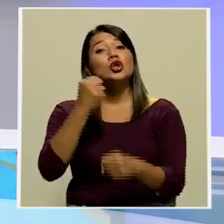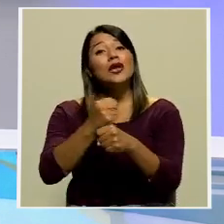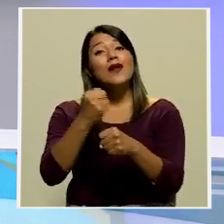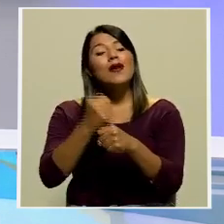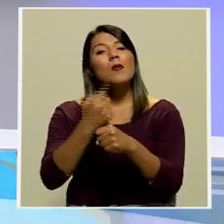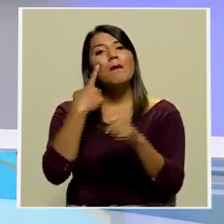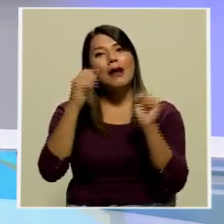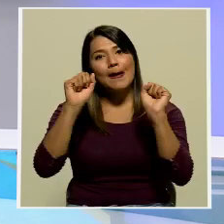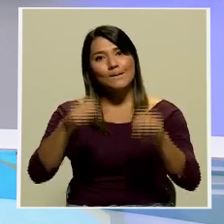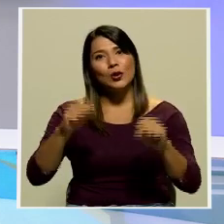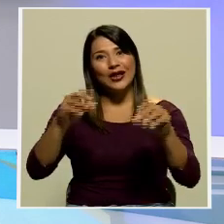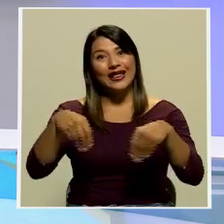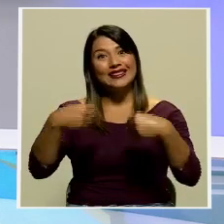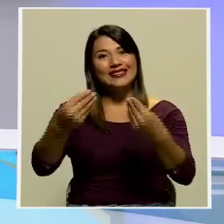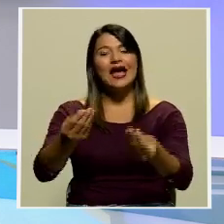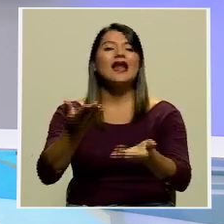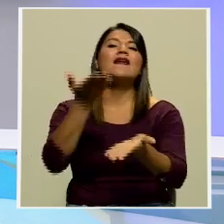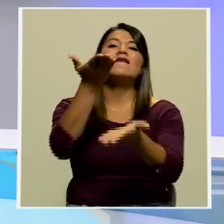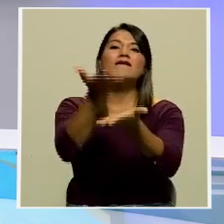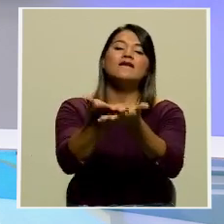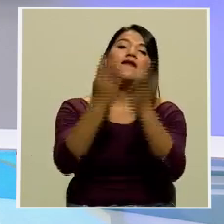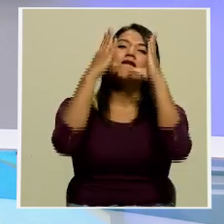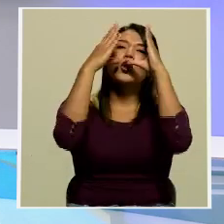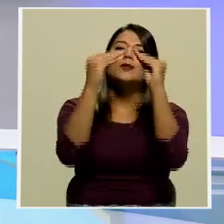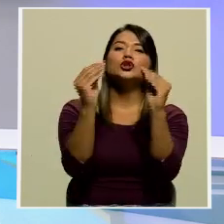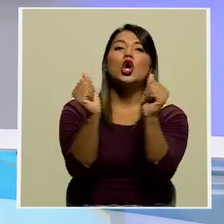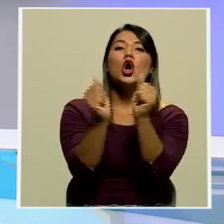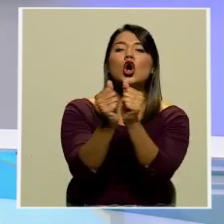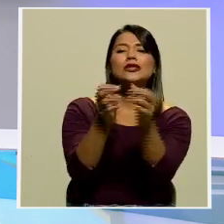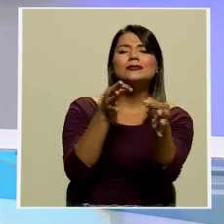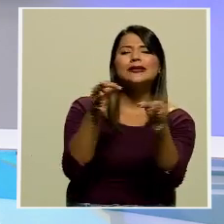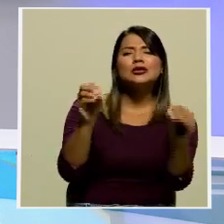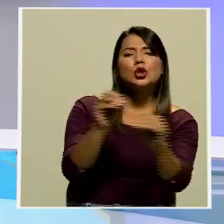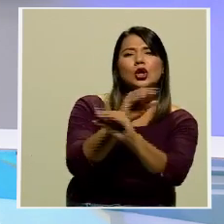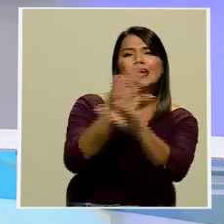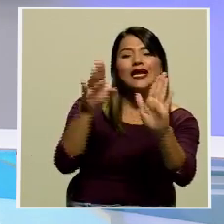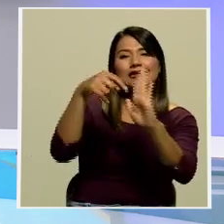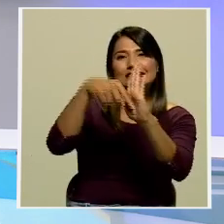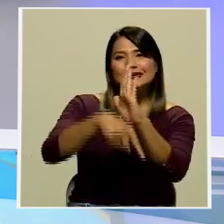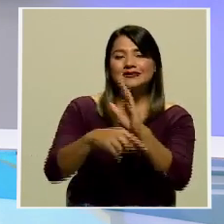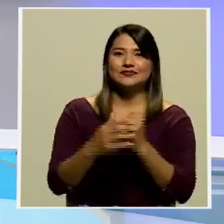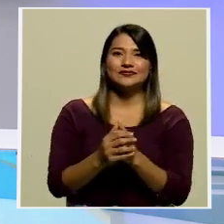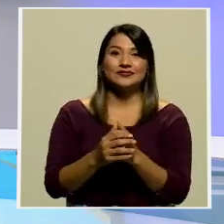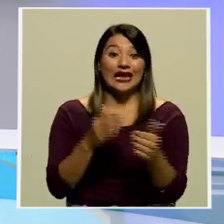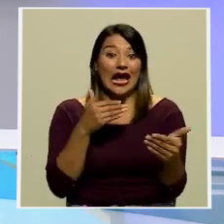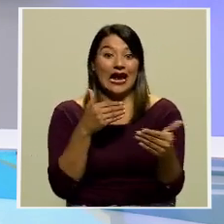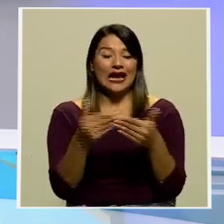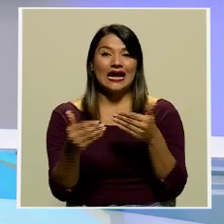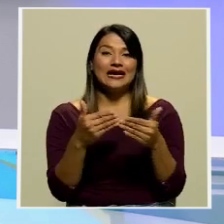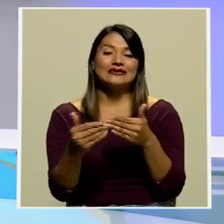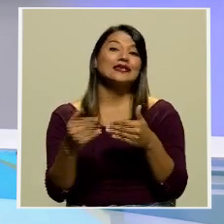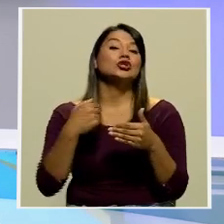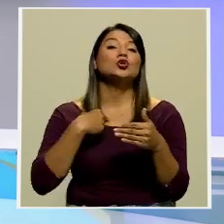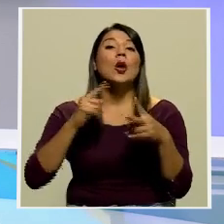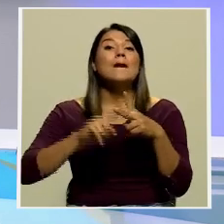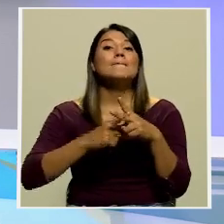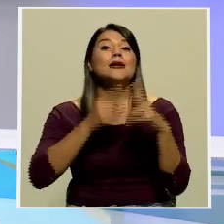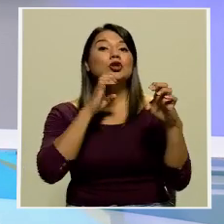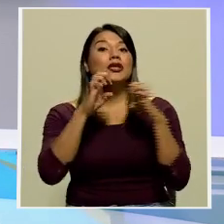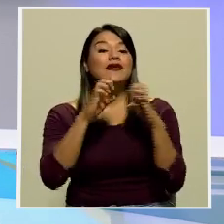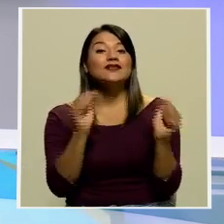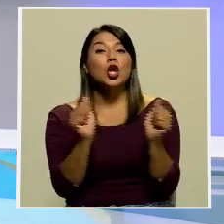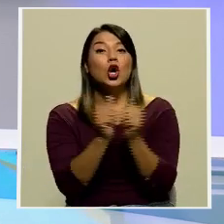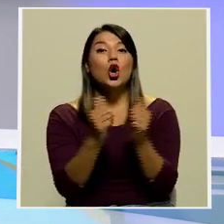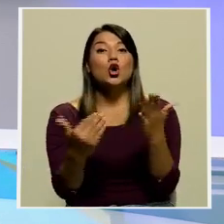entregarle información con balance y contexto. En unos minutos voy a conversar con el